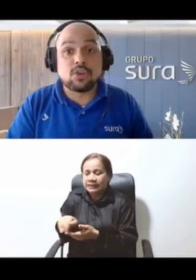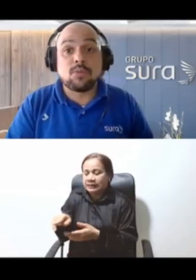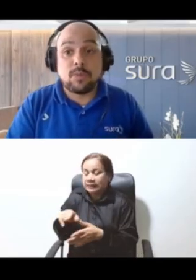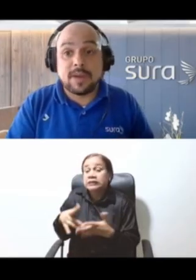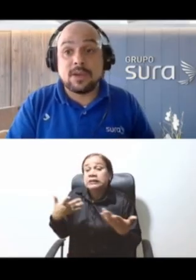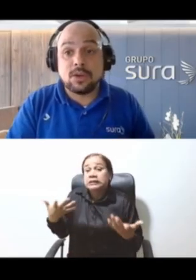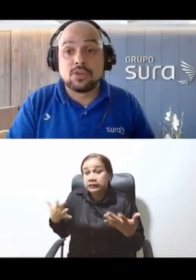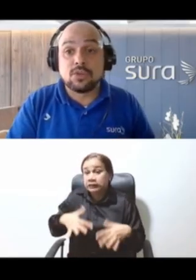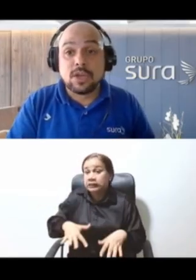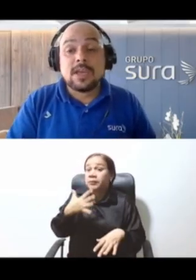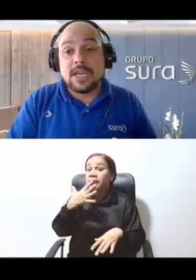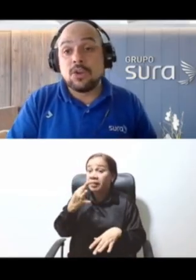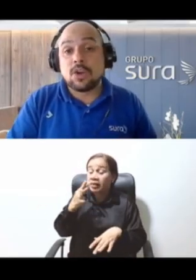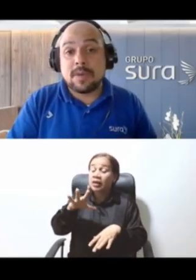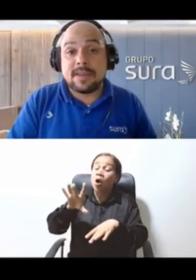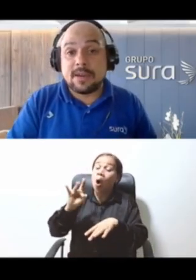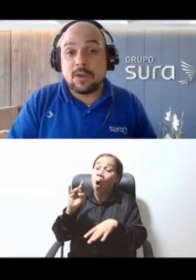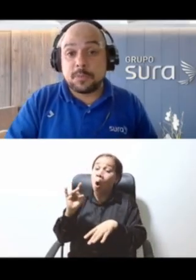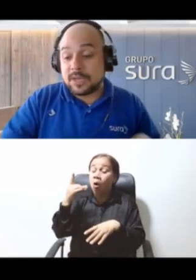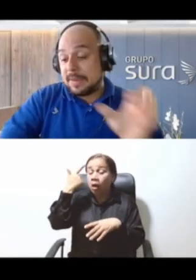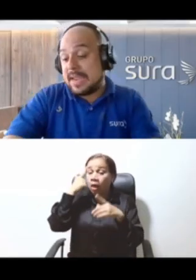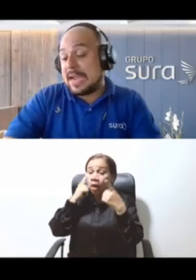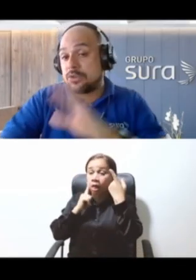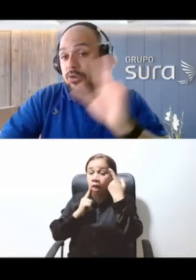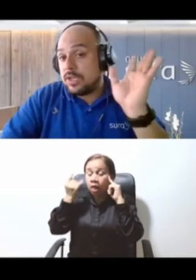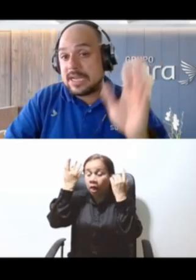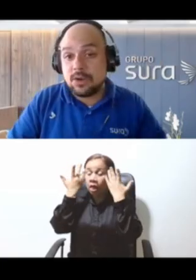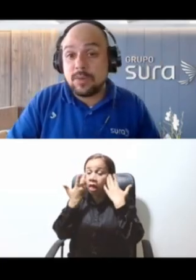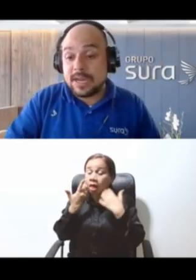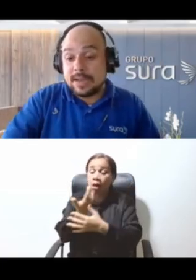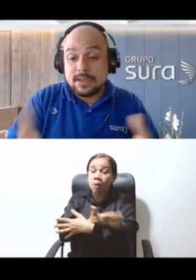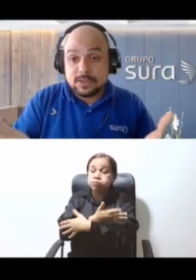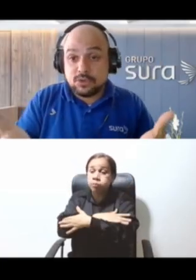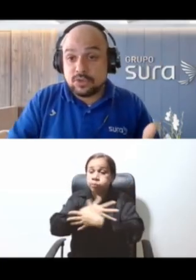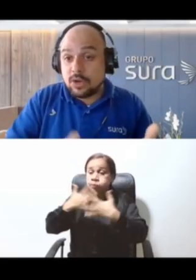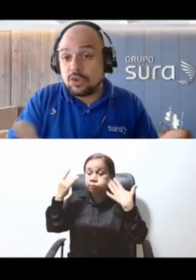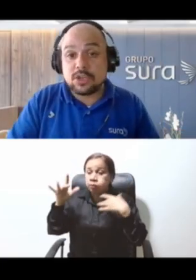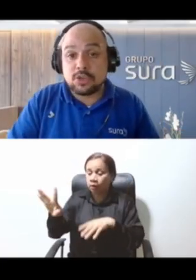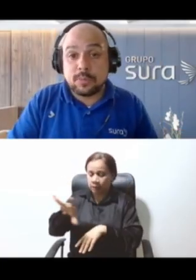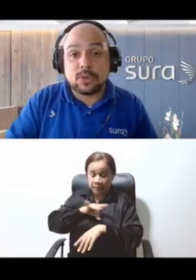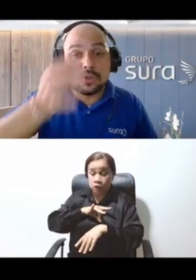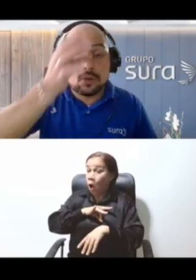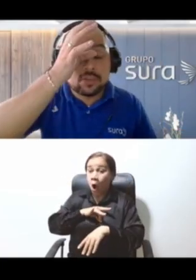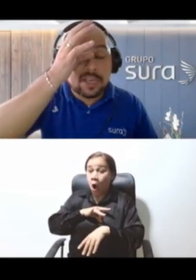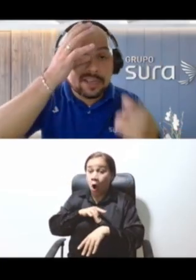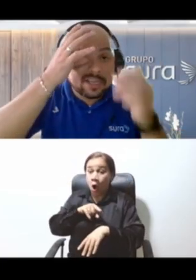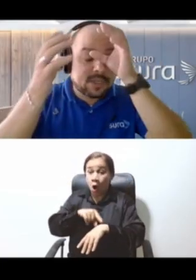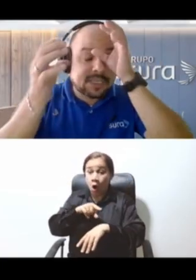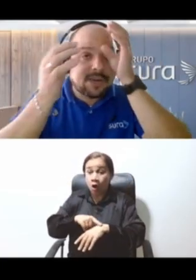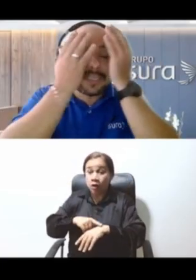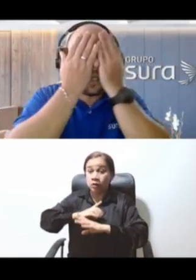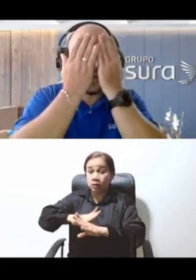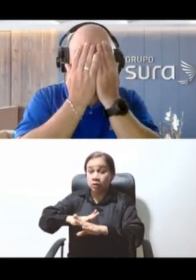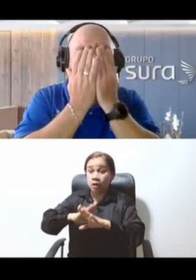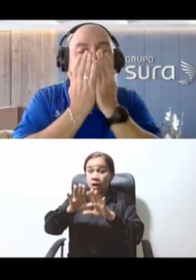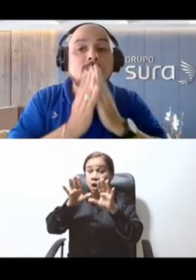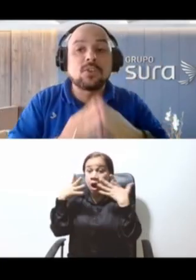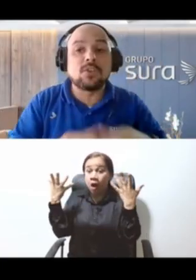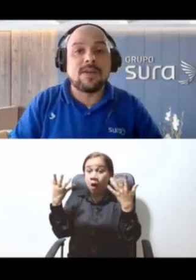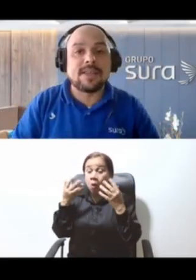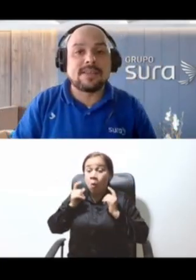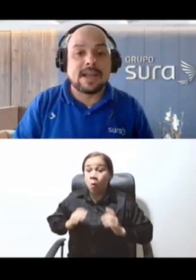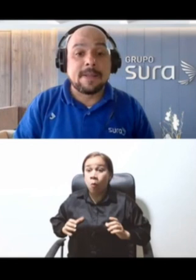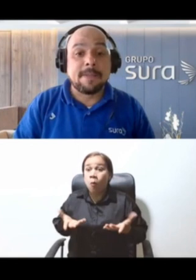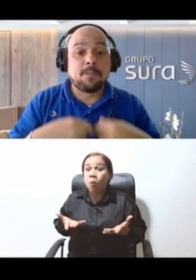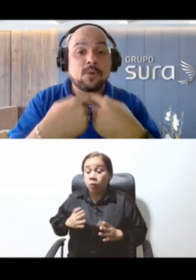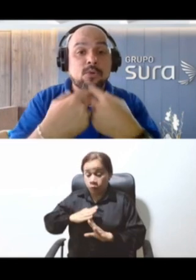y el sudor también son muy peligrosos y normalmente no es porque me cayó y ya, no, venga, Si usted no tiene su protección, ¿usted después qué va a hacer?